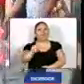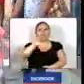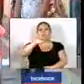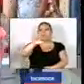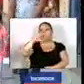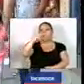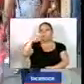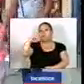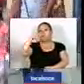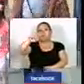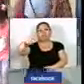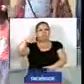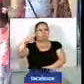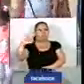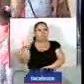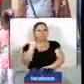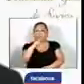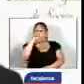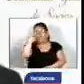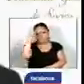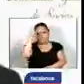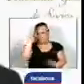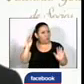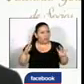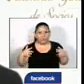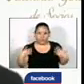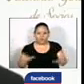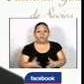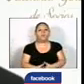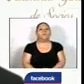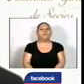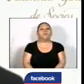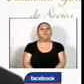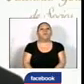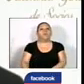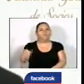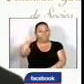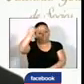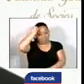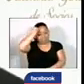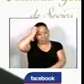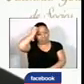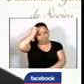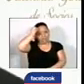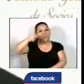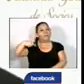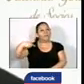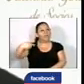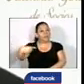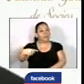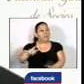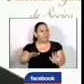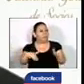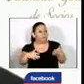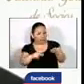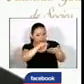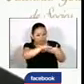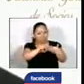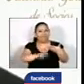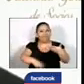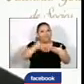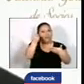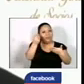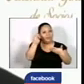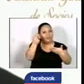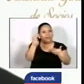empleos se perdieron en el país. Hay que recordar siempre que esto tiene una traducción en el área